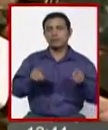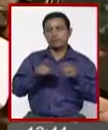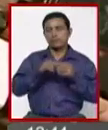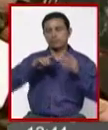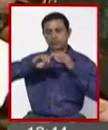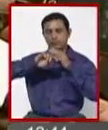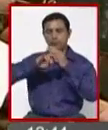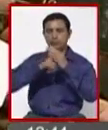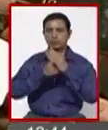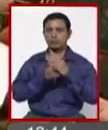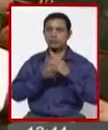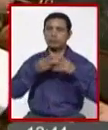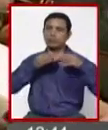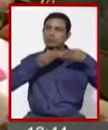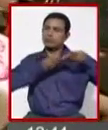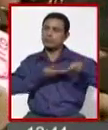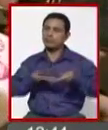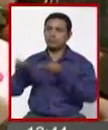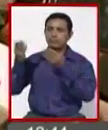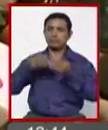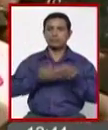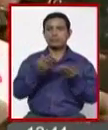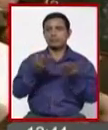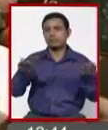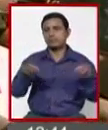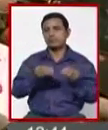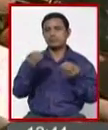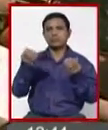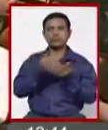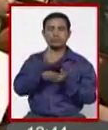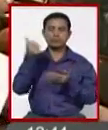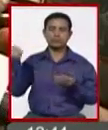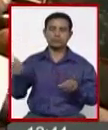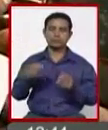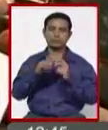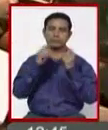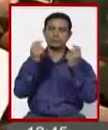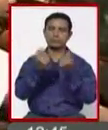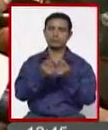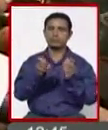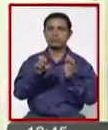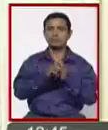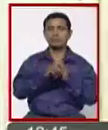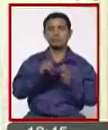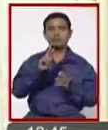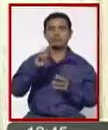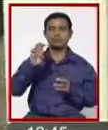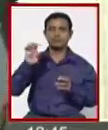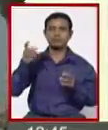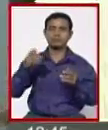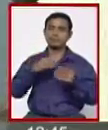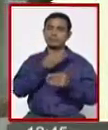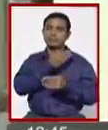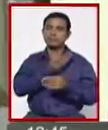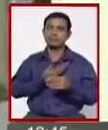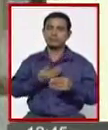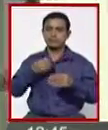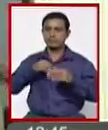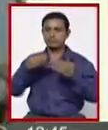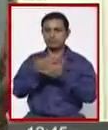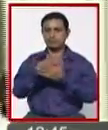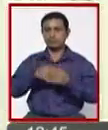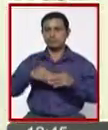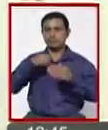vamos a empezar a exportar productos con valor agregado, como por ejemplo la urea. Barriga nació en Santa Cruz.